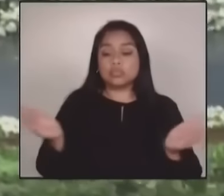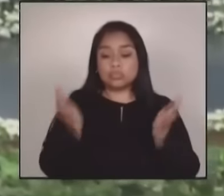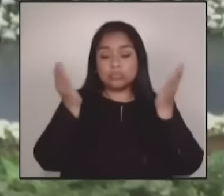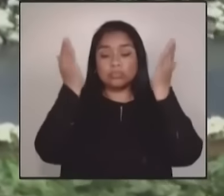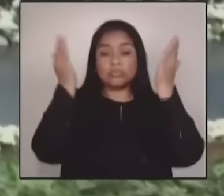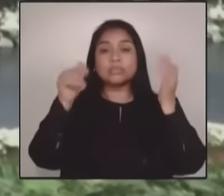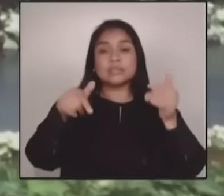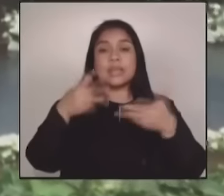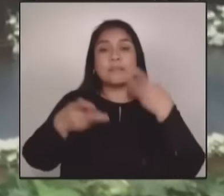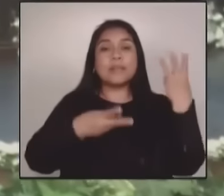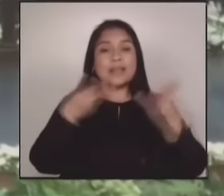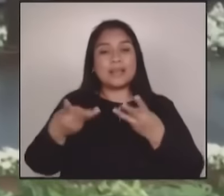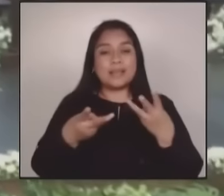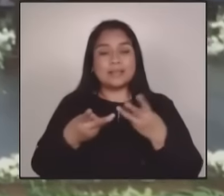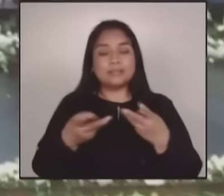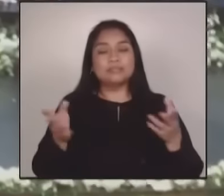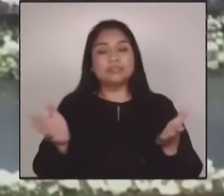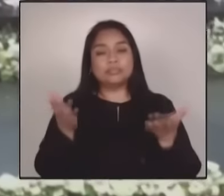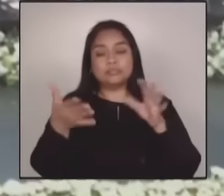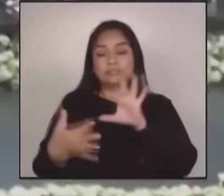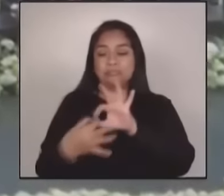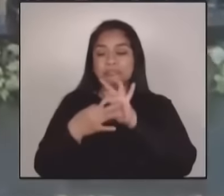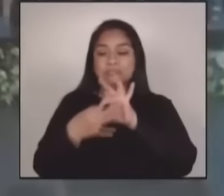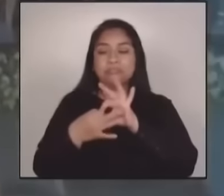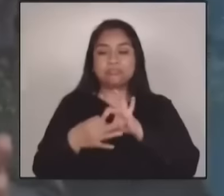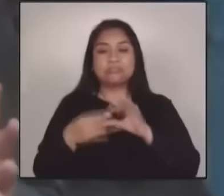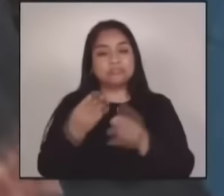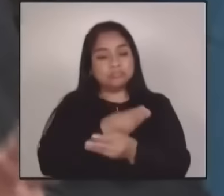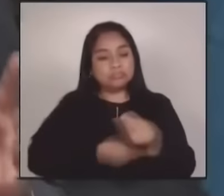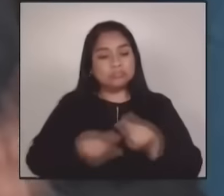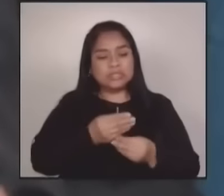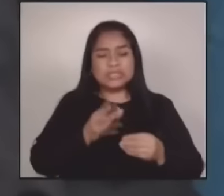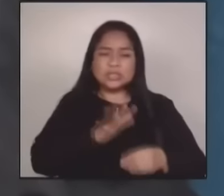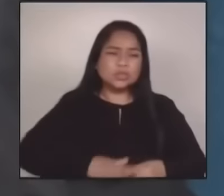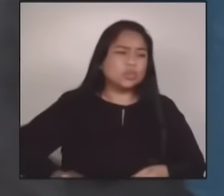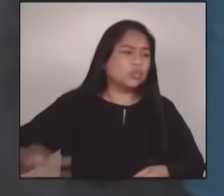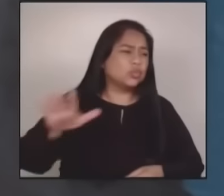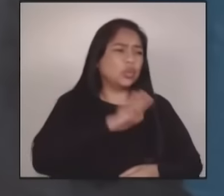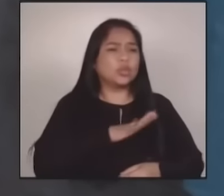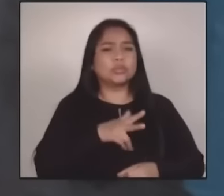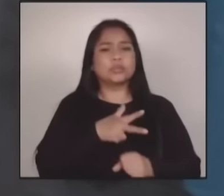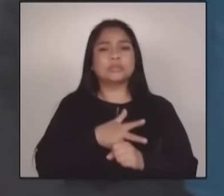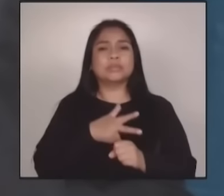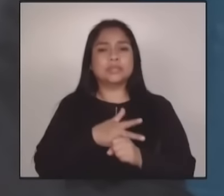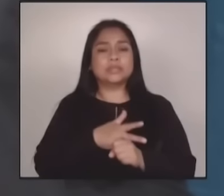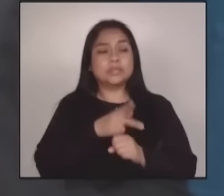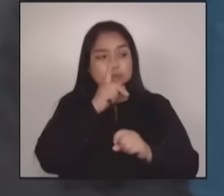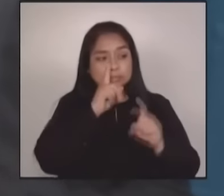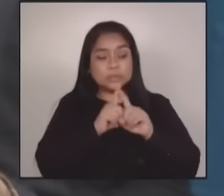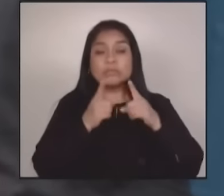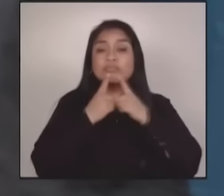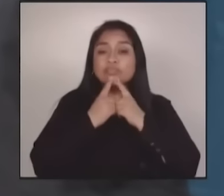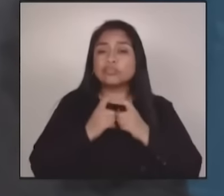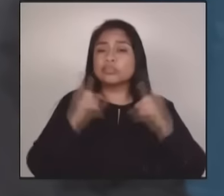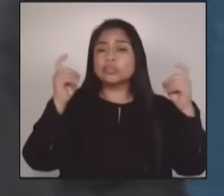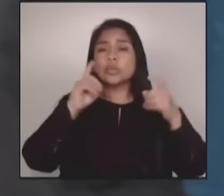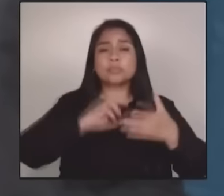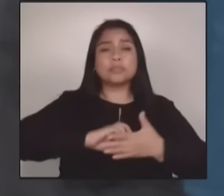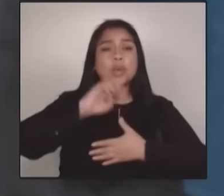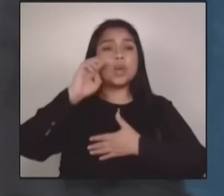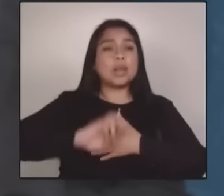Fomentaremos la asociatividad productiva en todos los territorios del país y lanzaremos programas